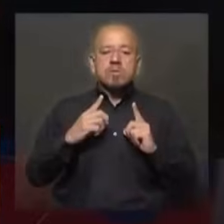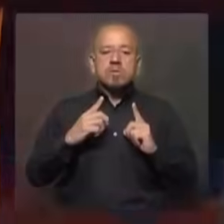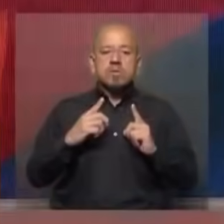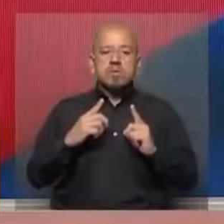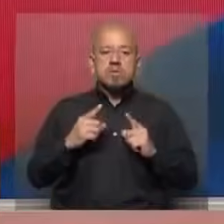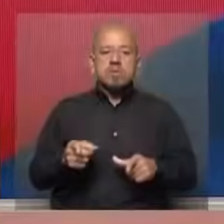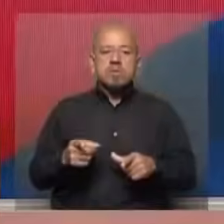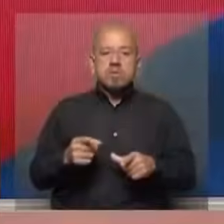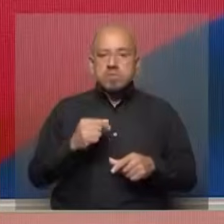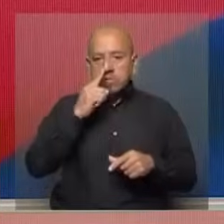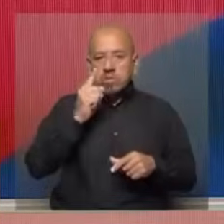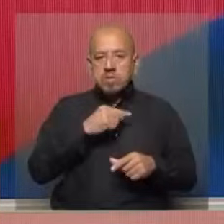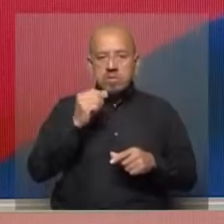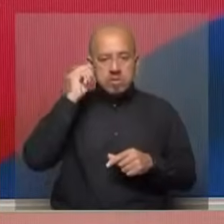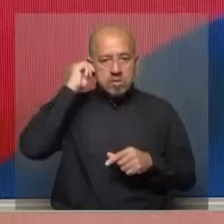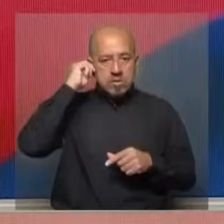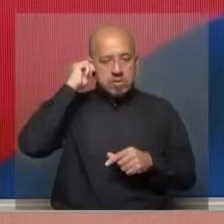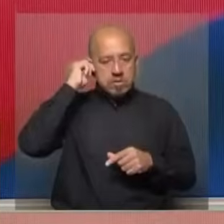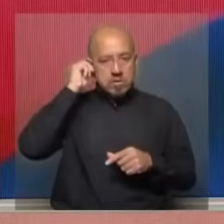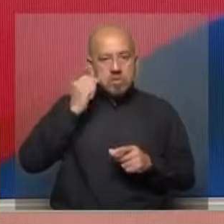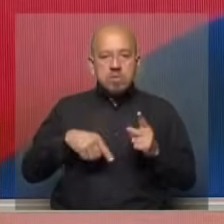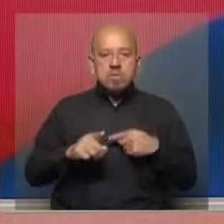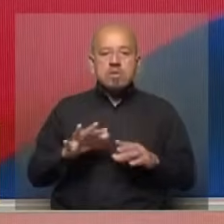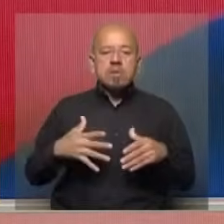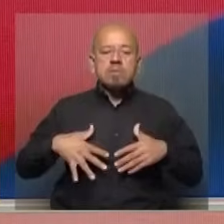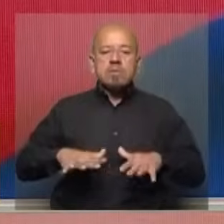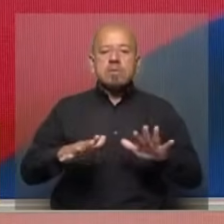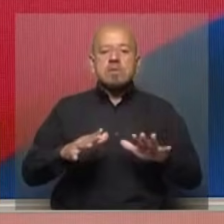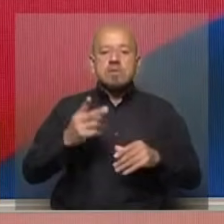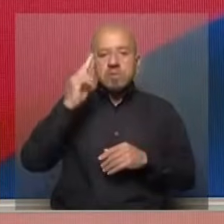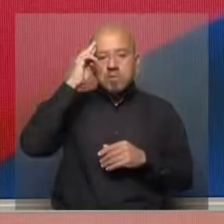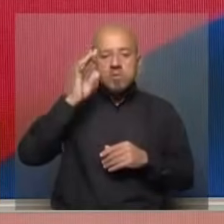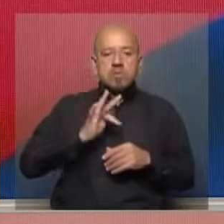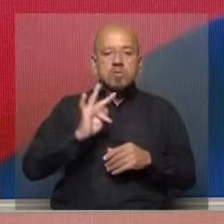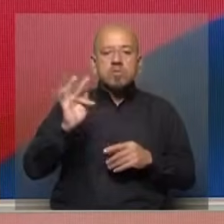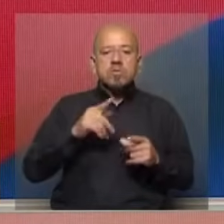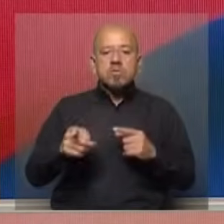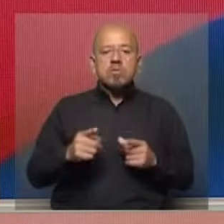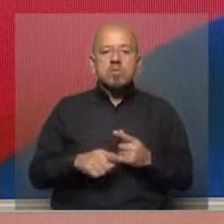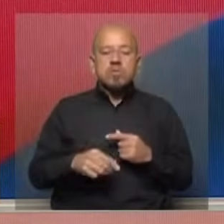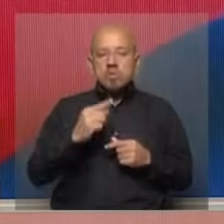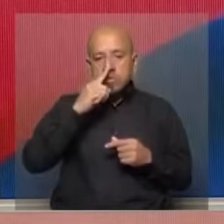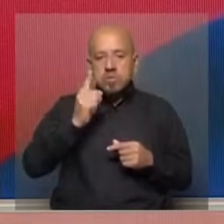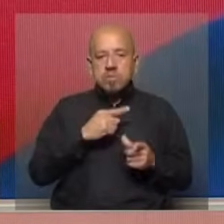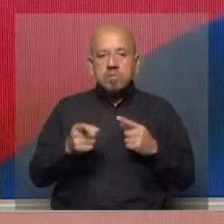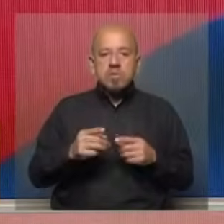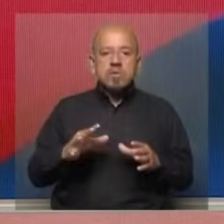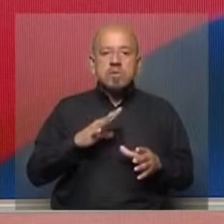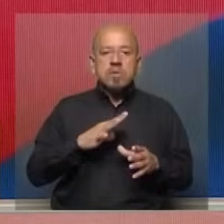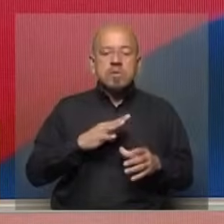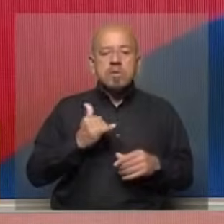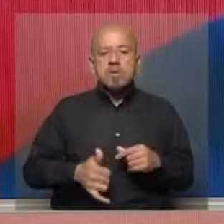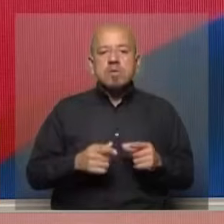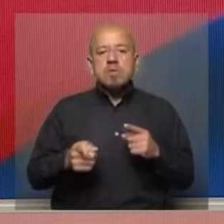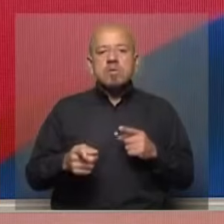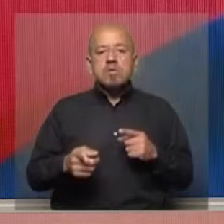muy rápidos. Entonces, para preparar a Uruguay para el futuro, hay que tener una respuesta inmediata primero, y después hay que tener un rumbo que